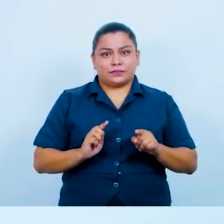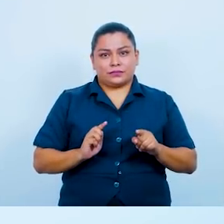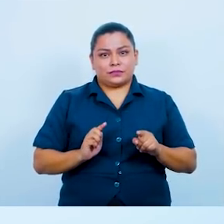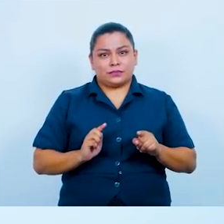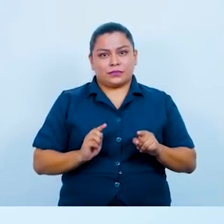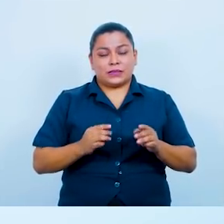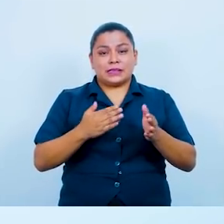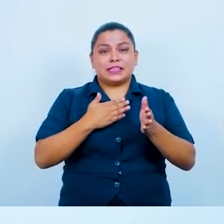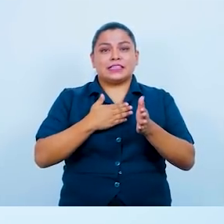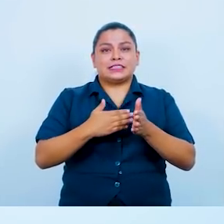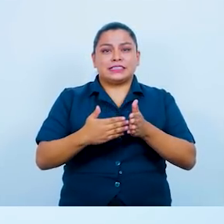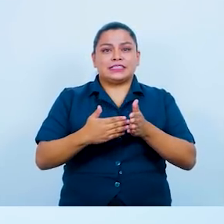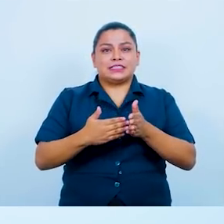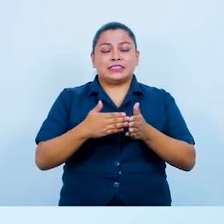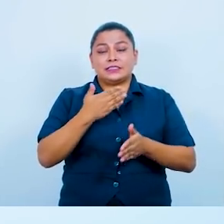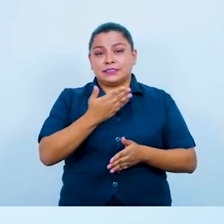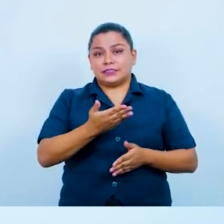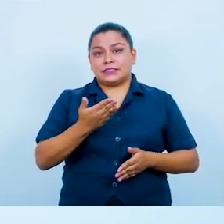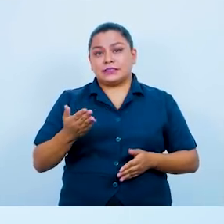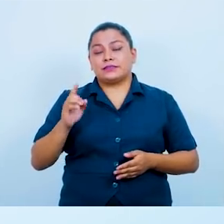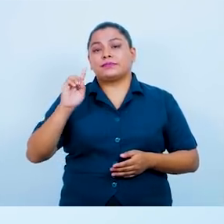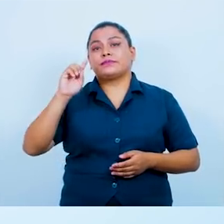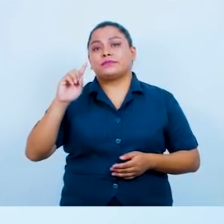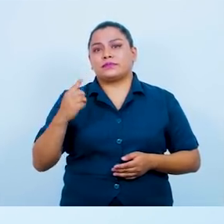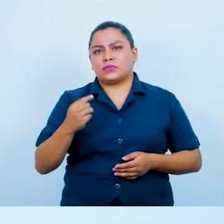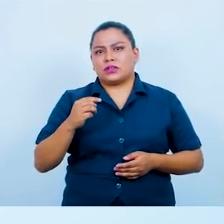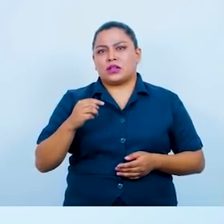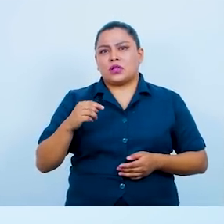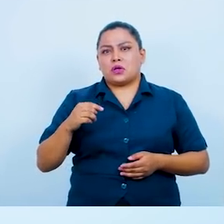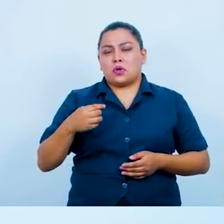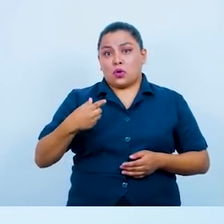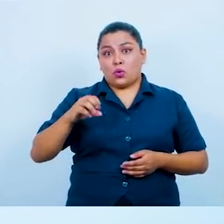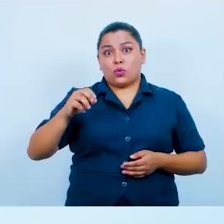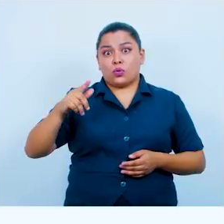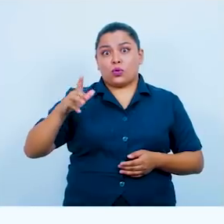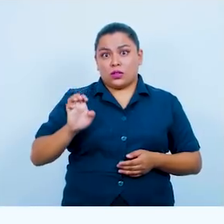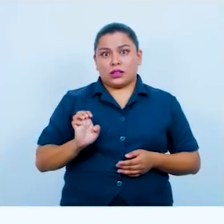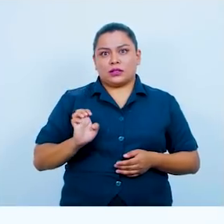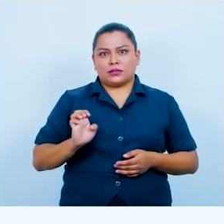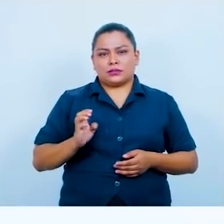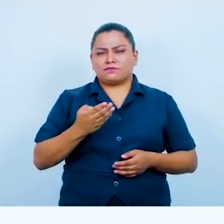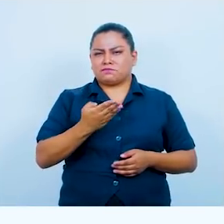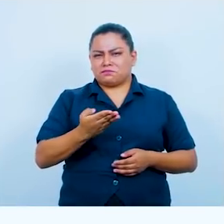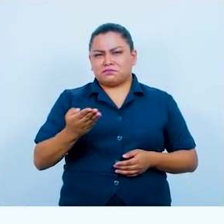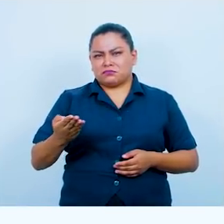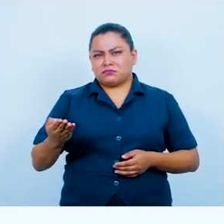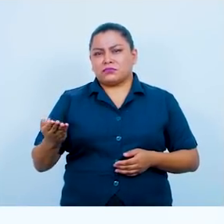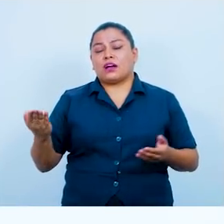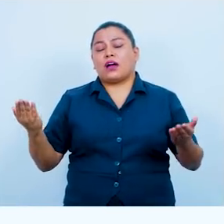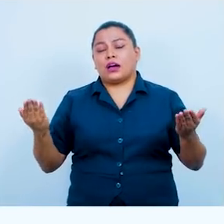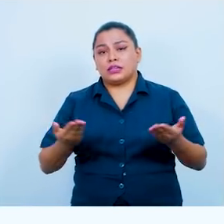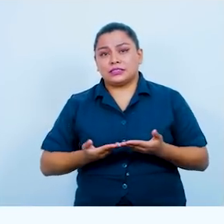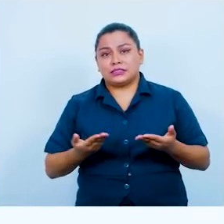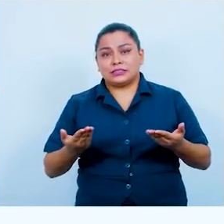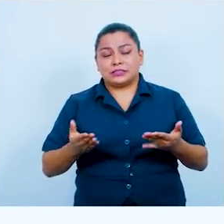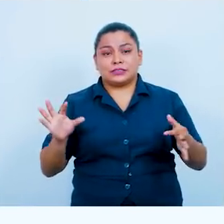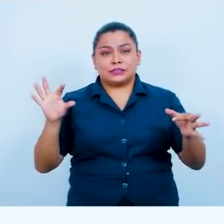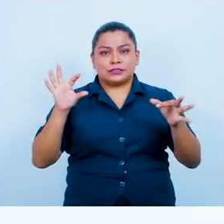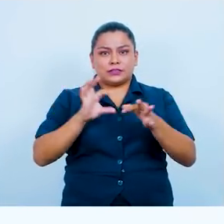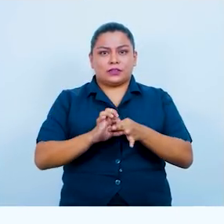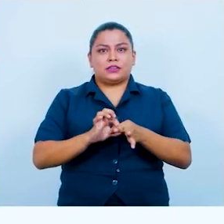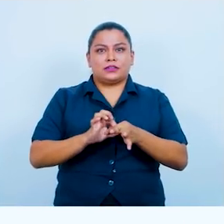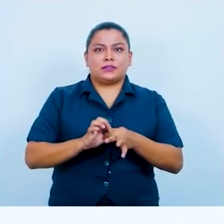una introducción a las herramientas principales del Workspace de Google. Herramientas para la producción y